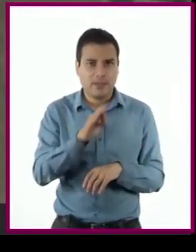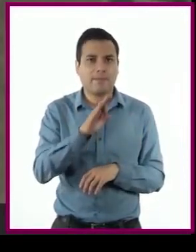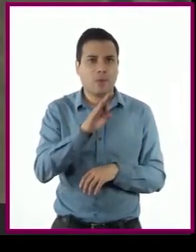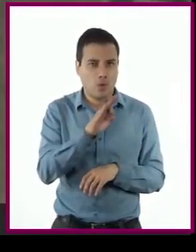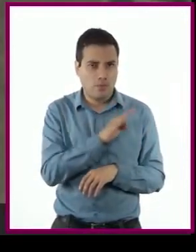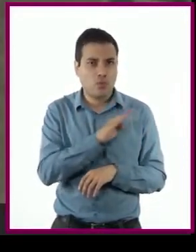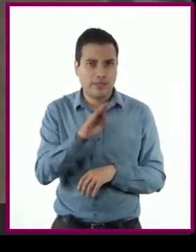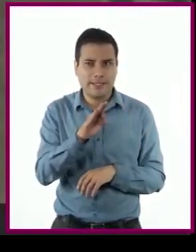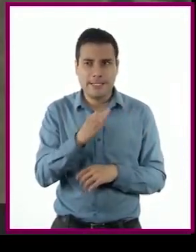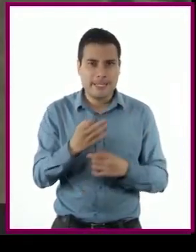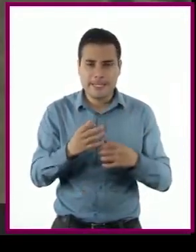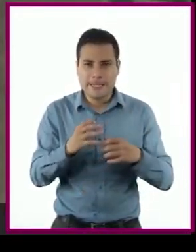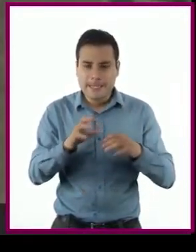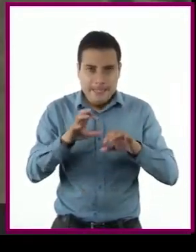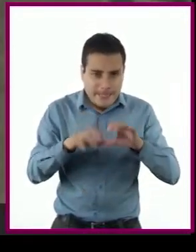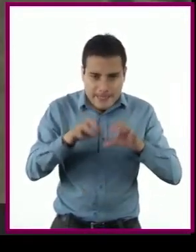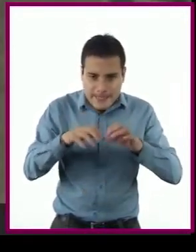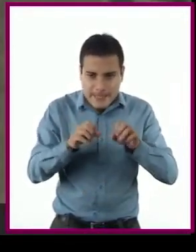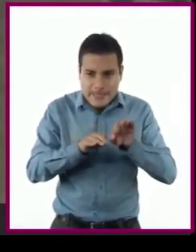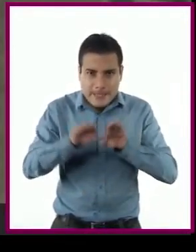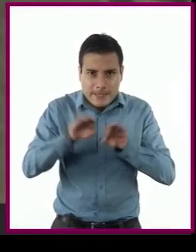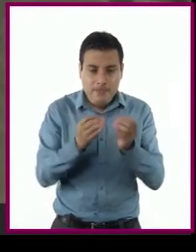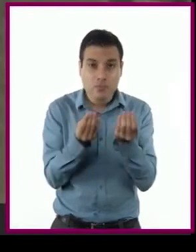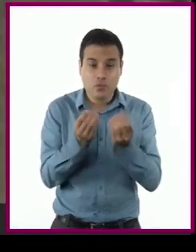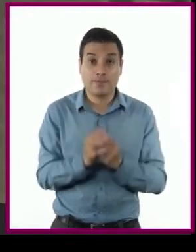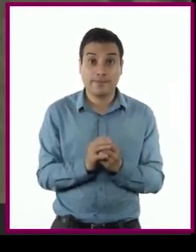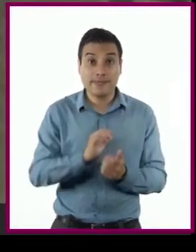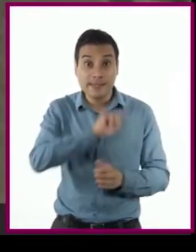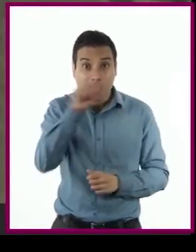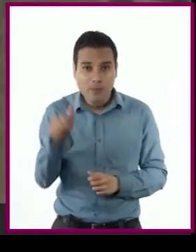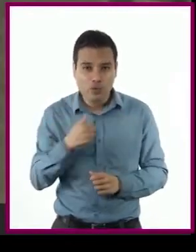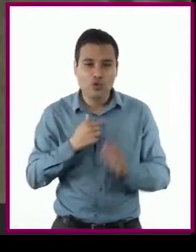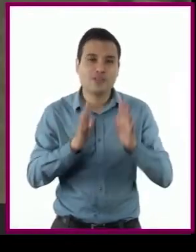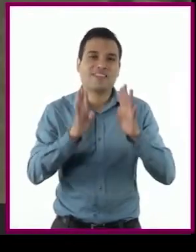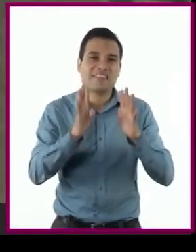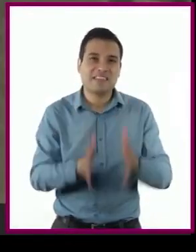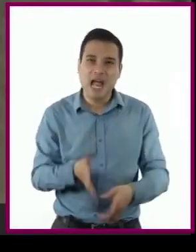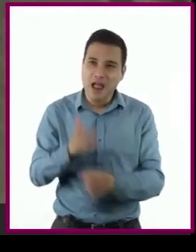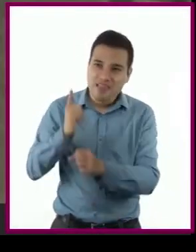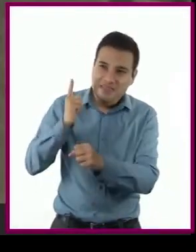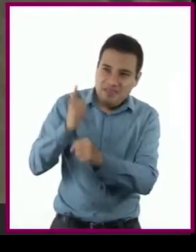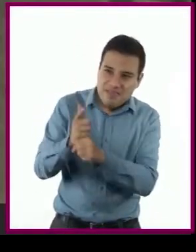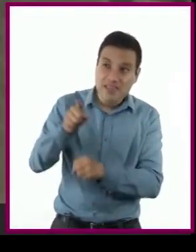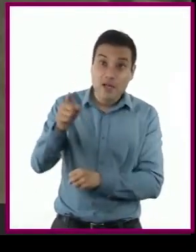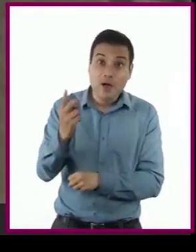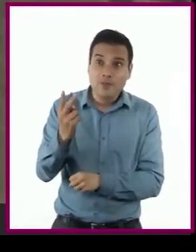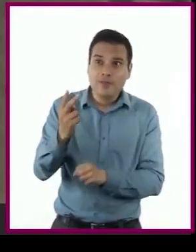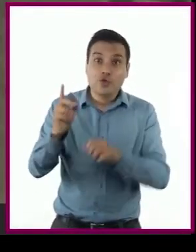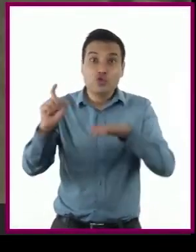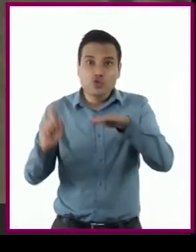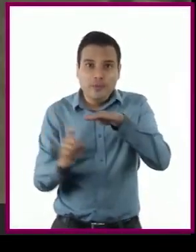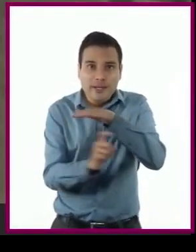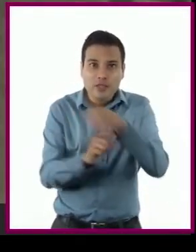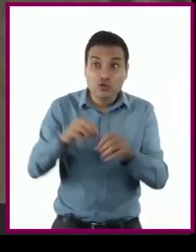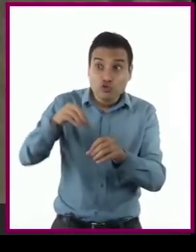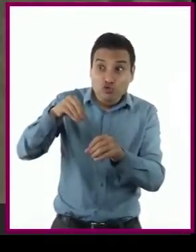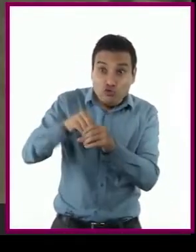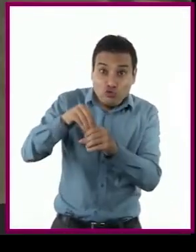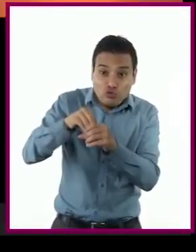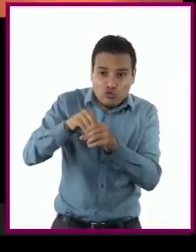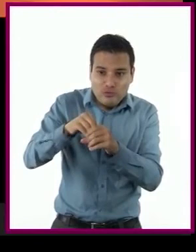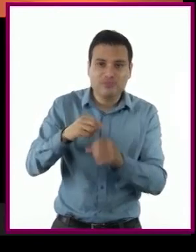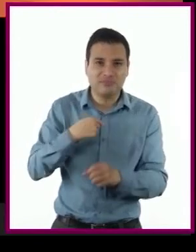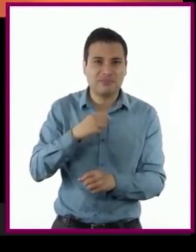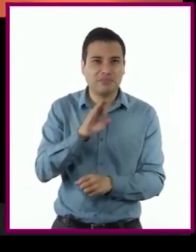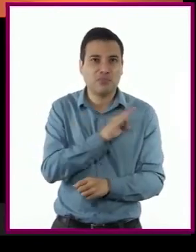varias enigmas. Fue así como logré descifrar todos los mensajes encriptados de los submarinos U-Boat alemanes.